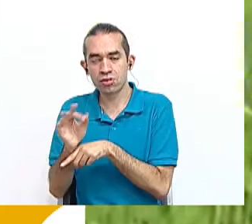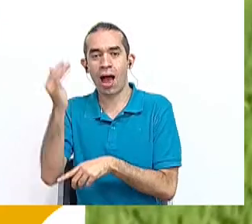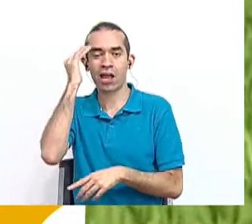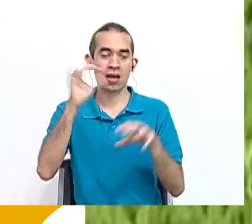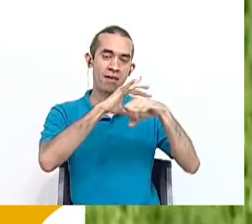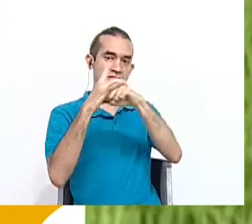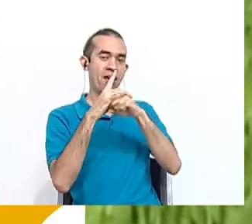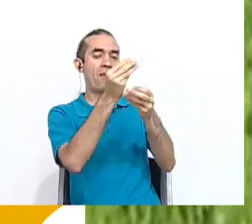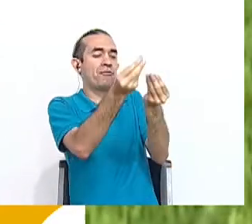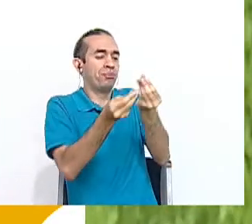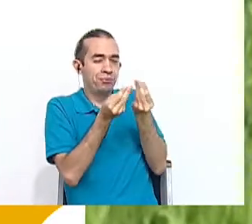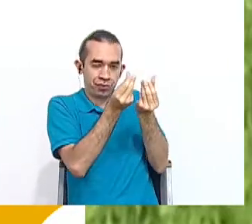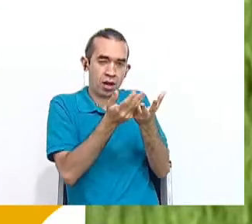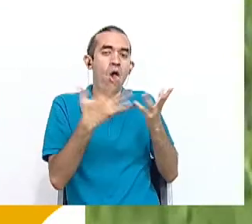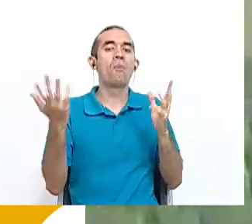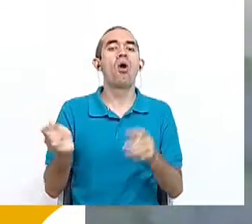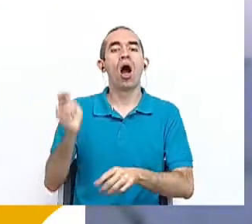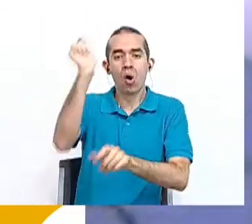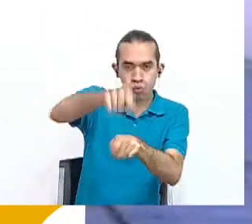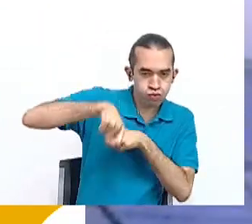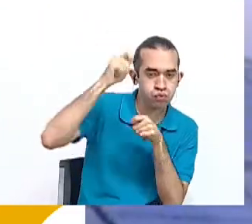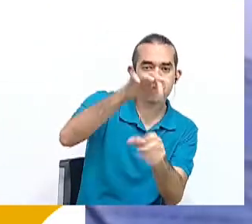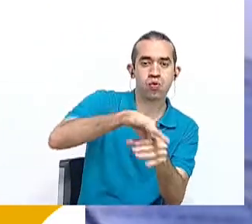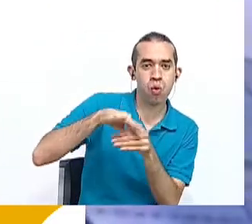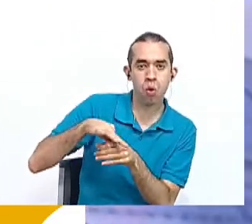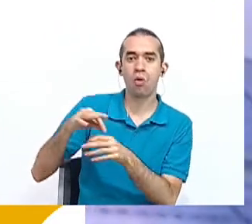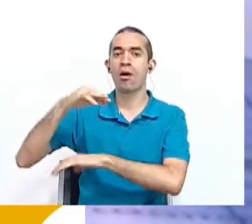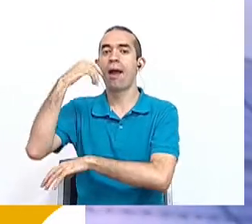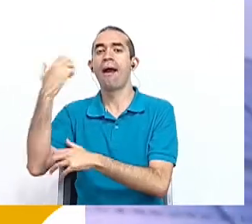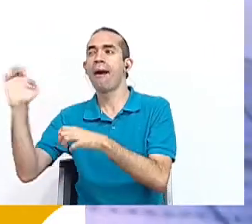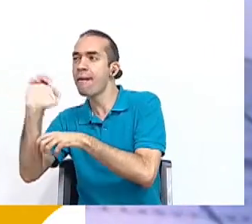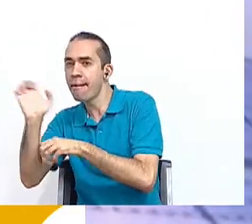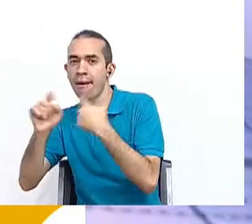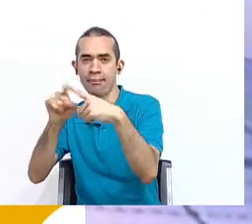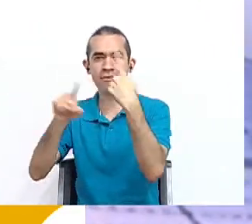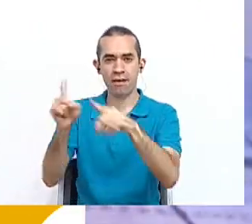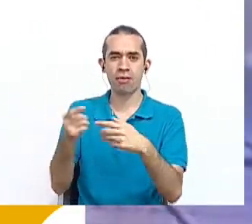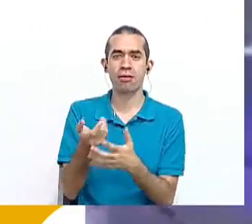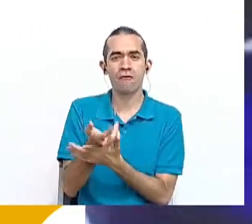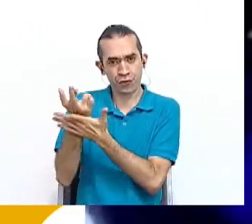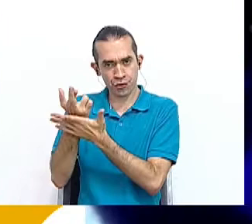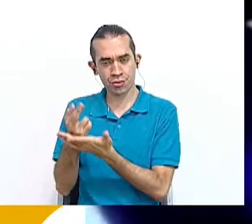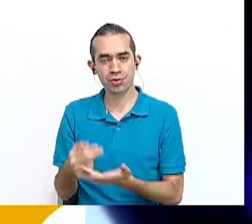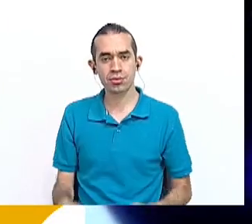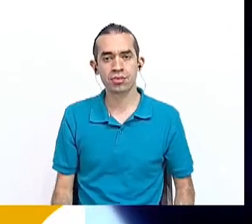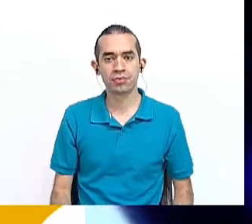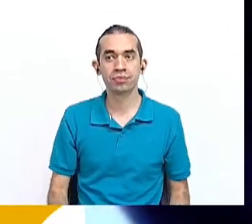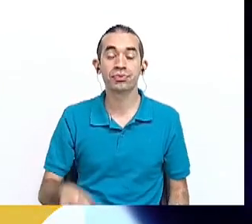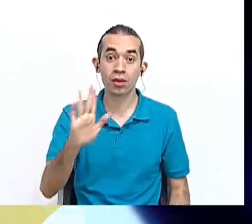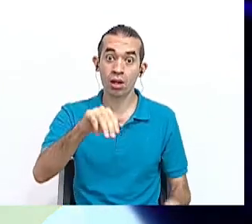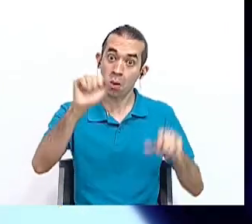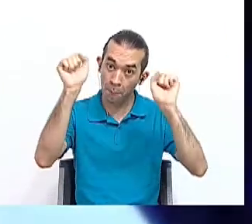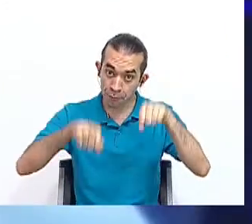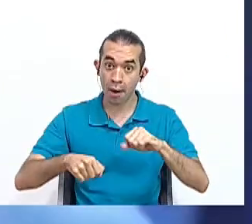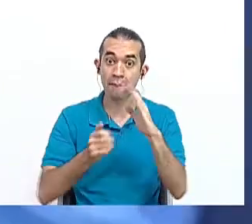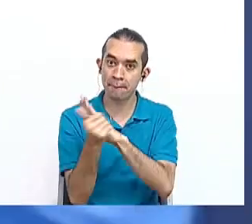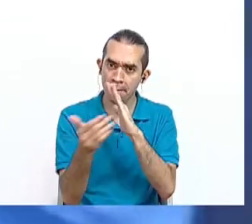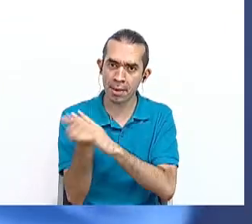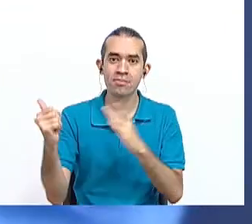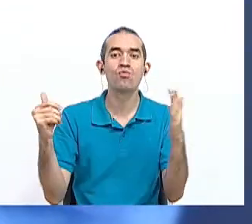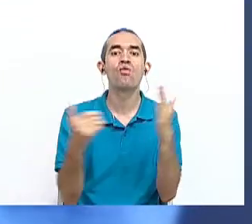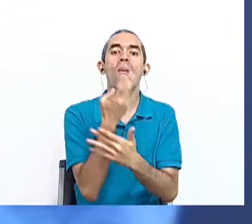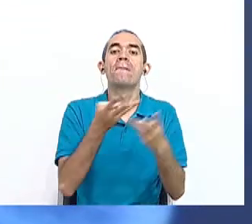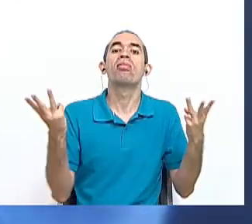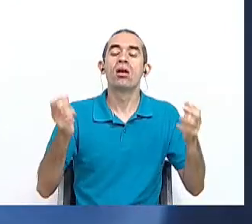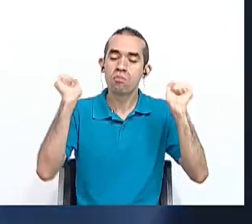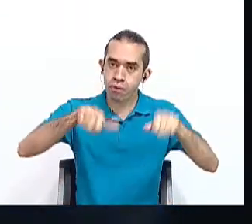sus posibilidades en la agricultura, energía y otros recursos. Es ser capaces de crear nuevos materiales que